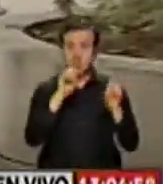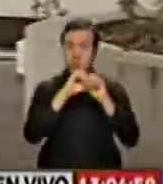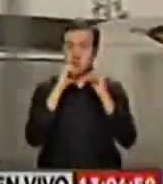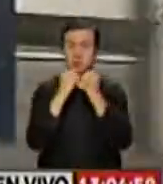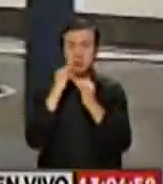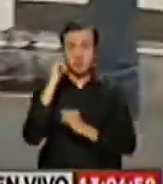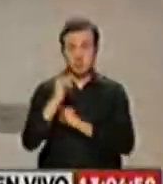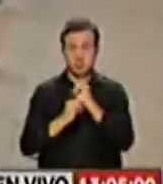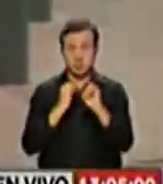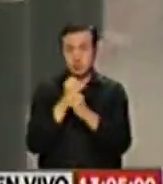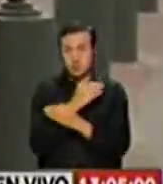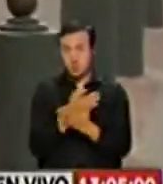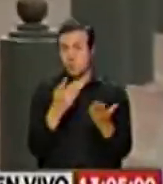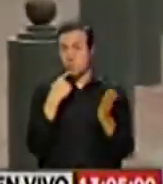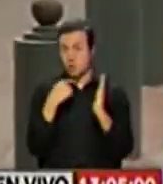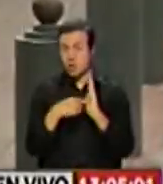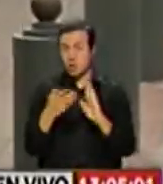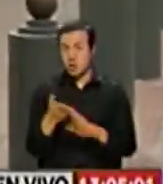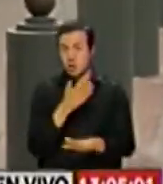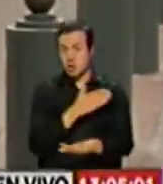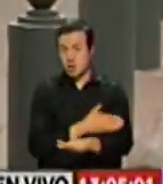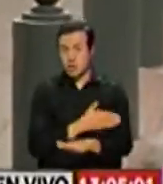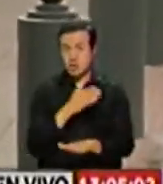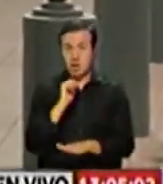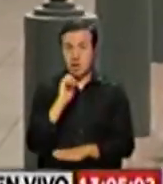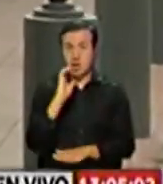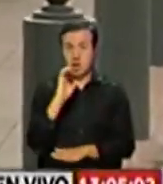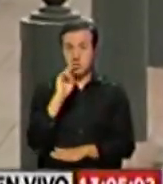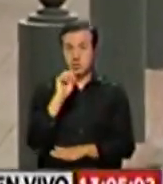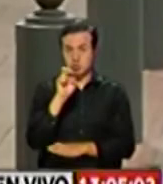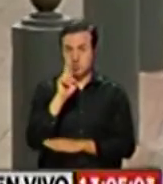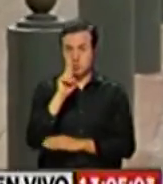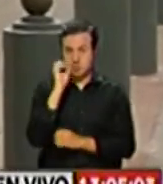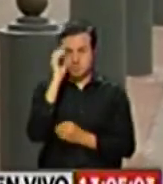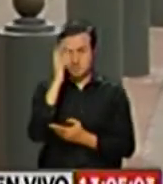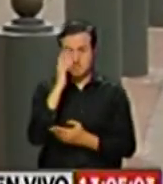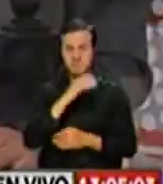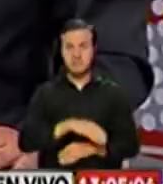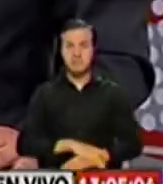internacionales, como recientemente lo hizo la ACNUR. Alec Llanos, Telediario